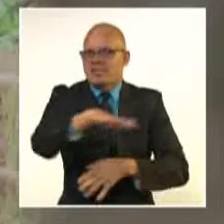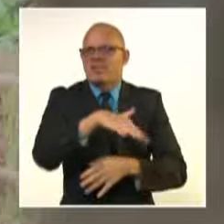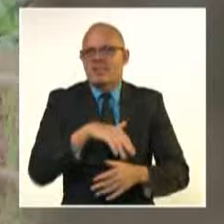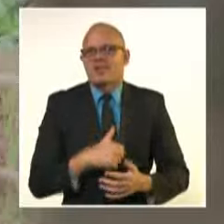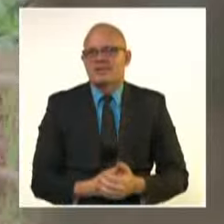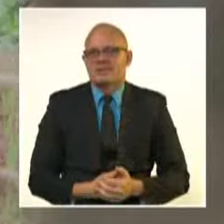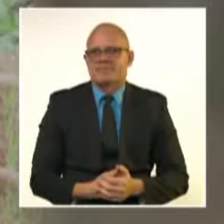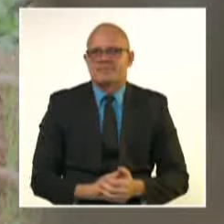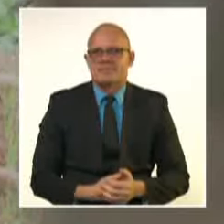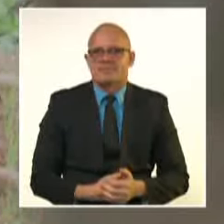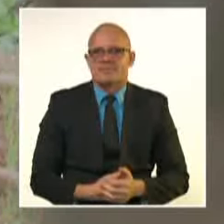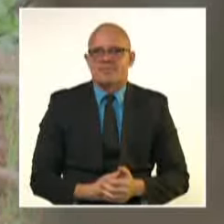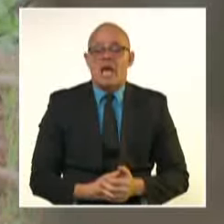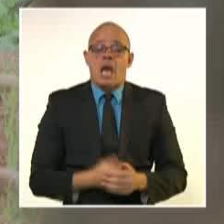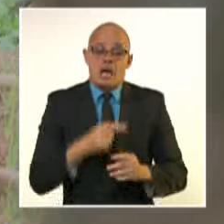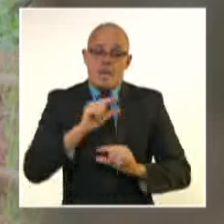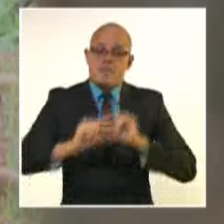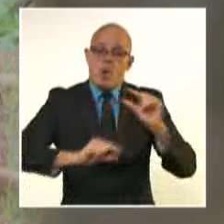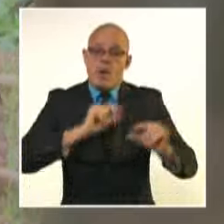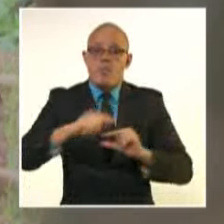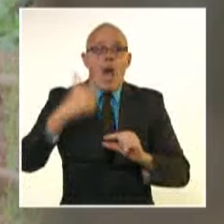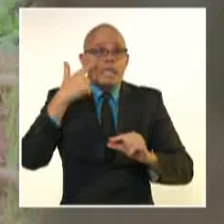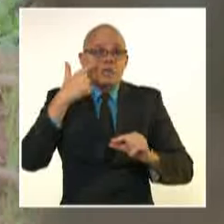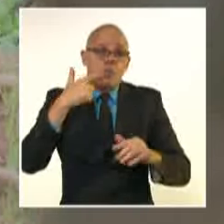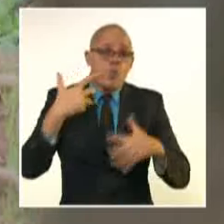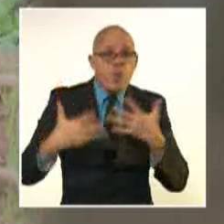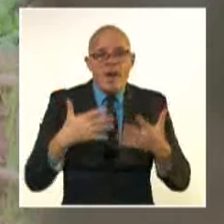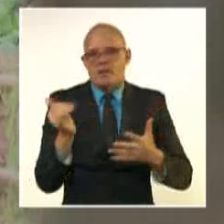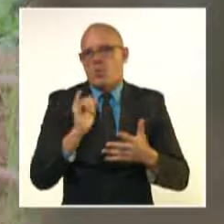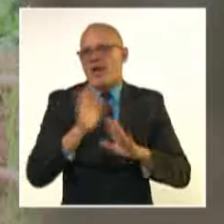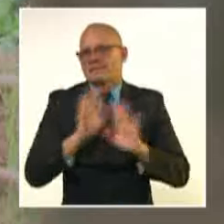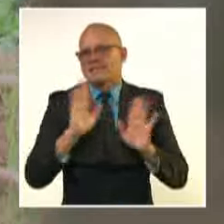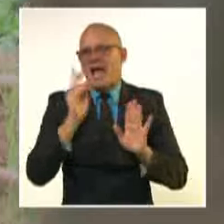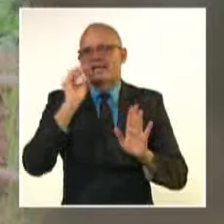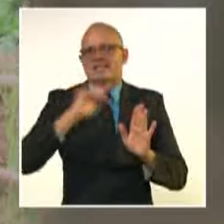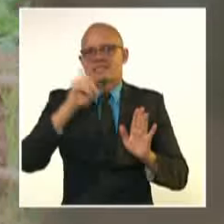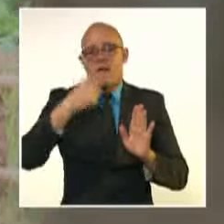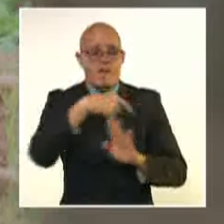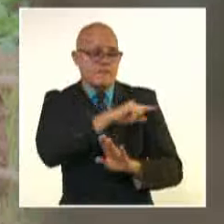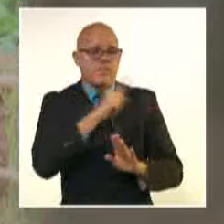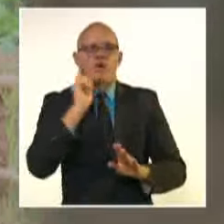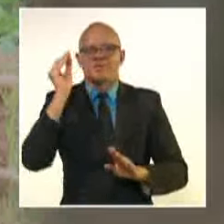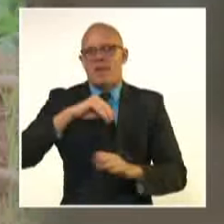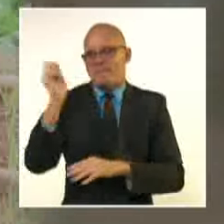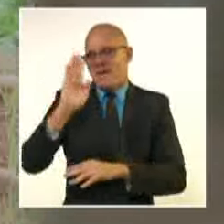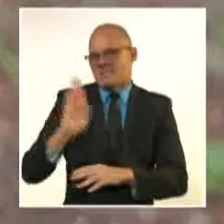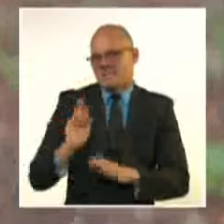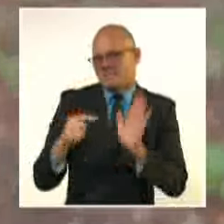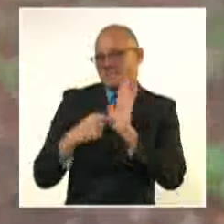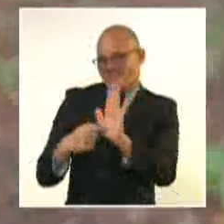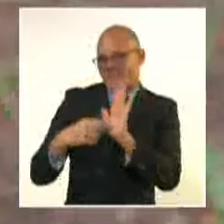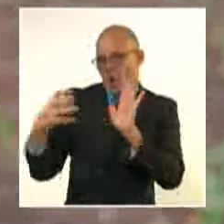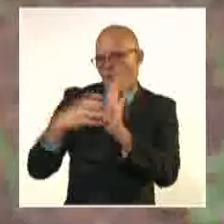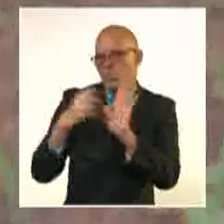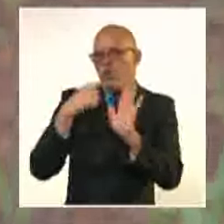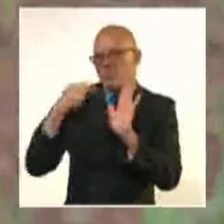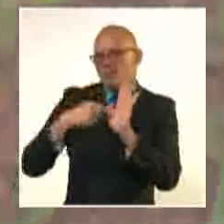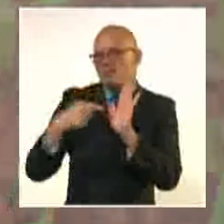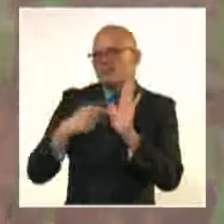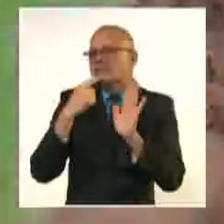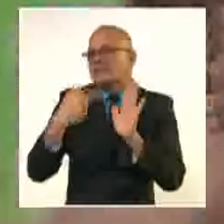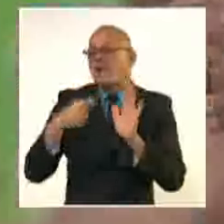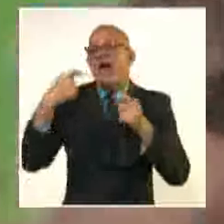Biodiversidad. La perspectiva que se aplica está respaldada por la reciente Declaración de Belén de la COP30, que enfatiza la necesidad